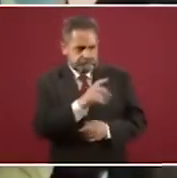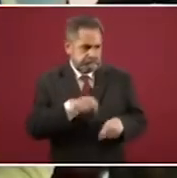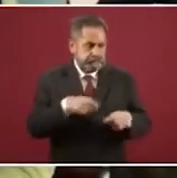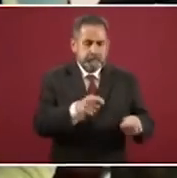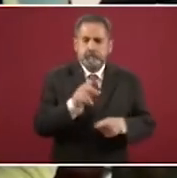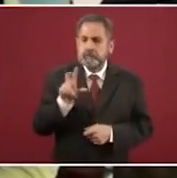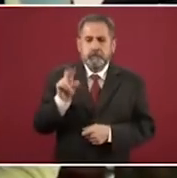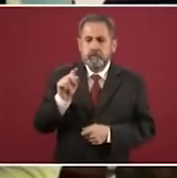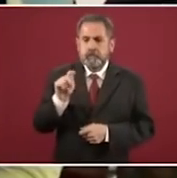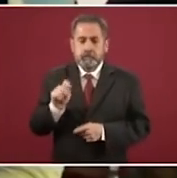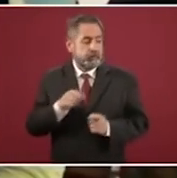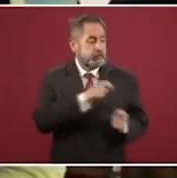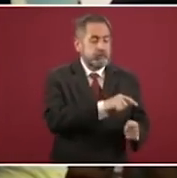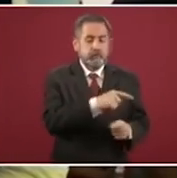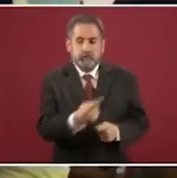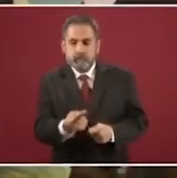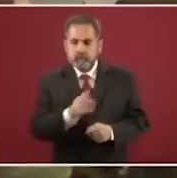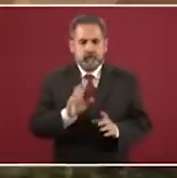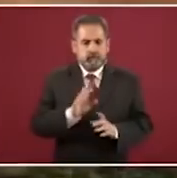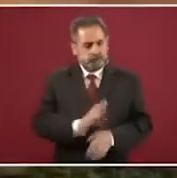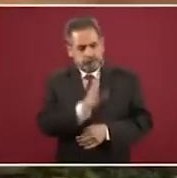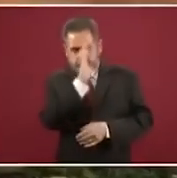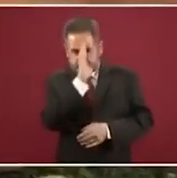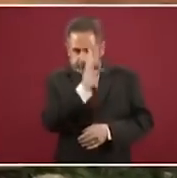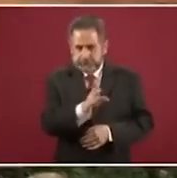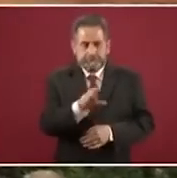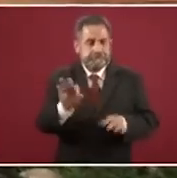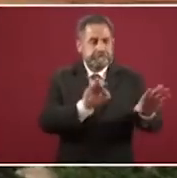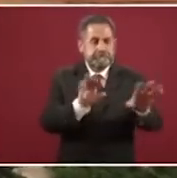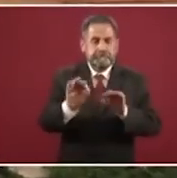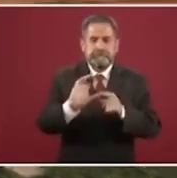las comunidades escolares, a través de un Comité Escolar